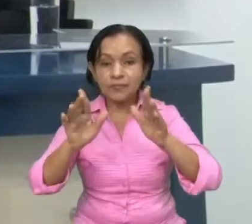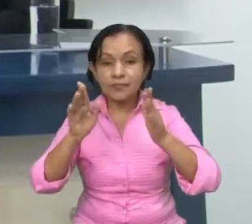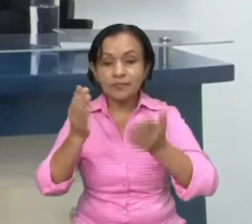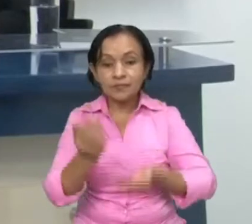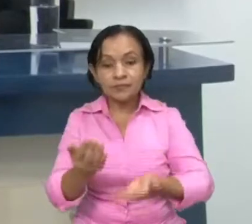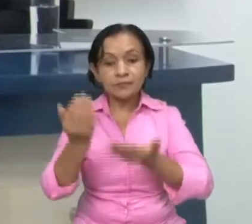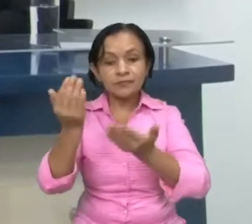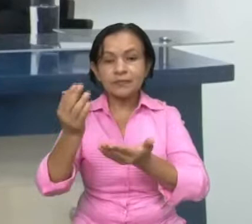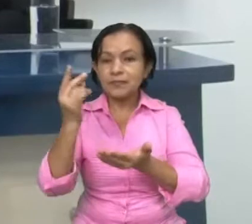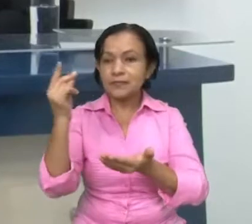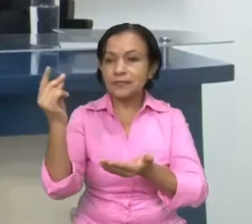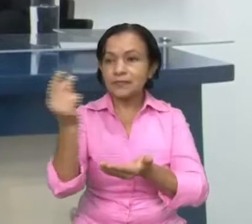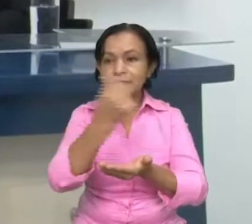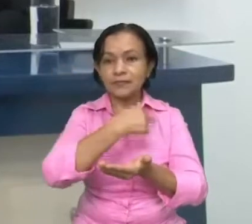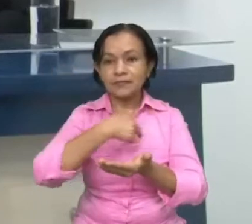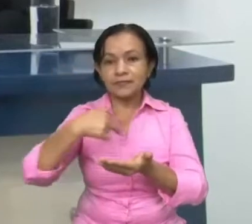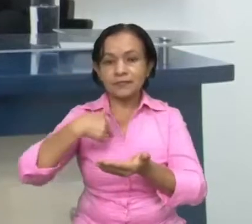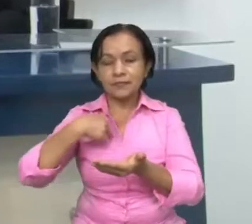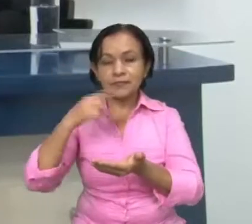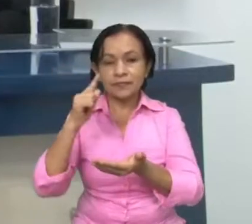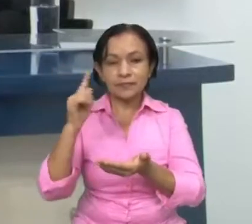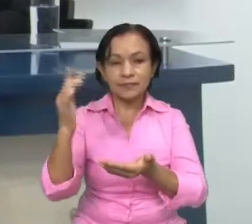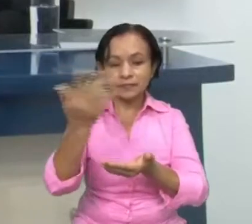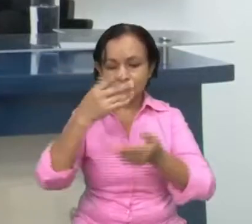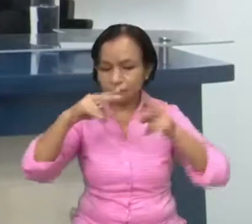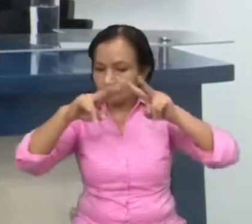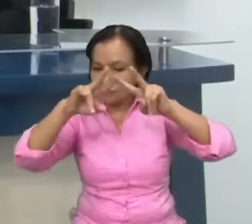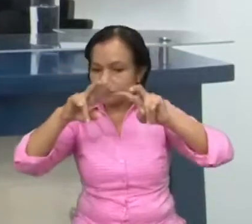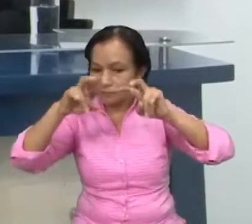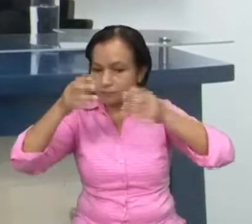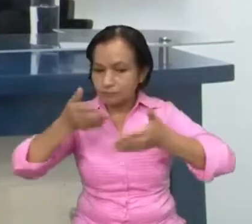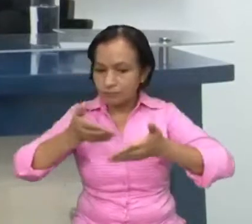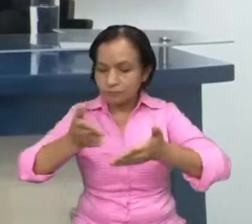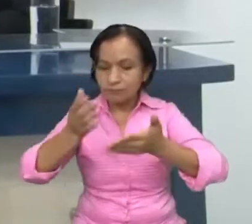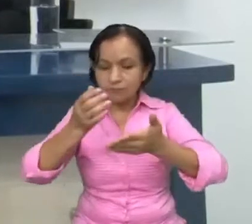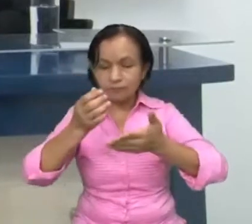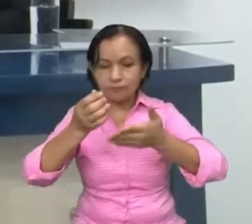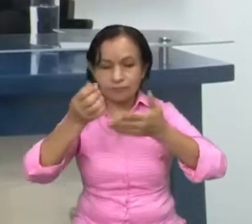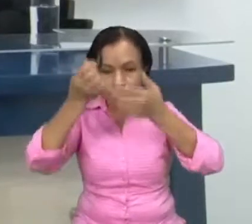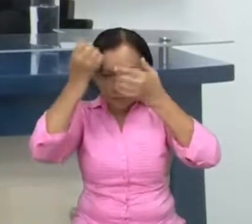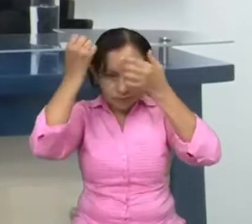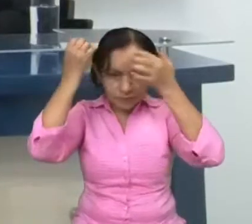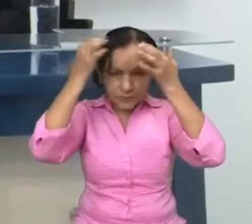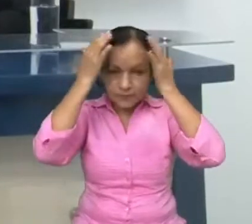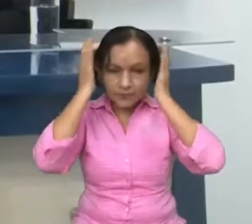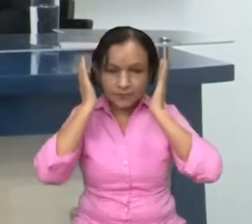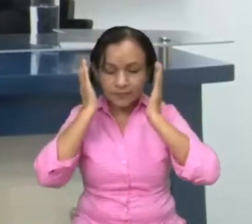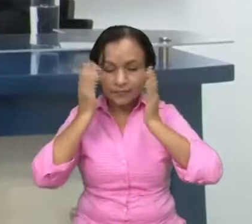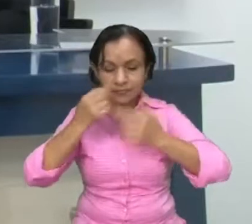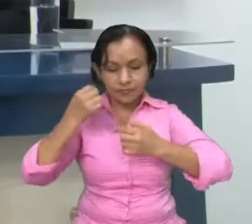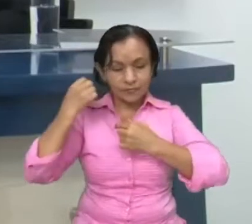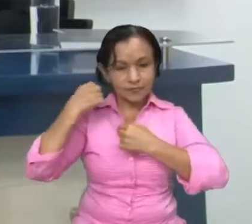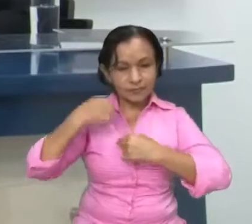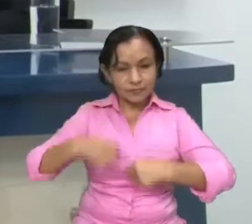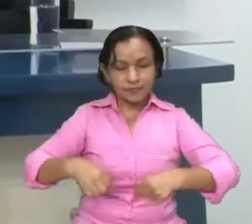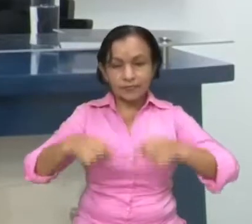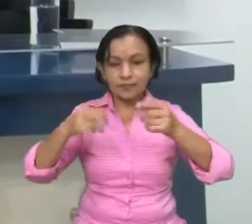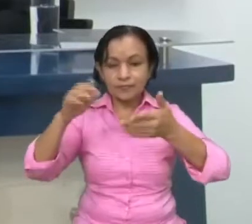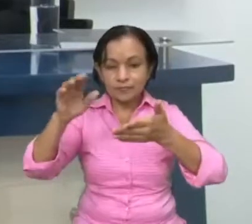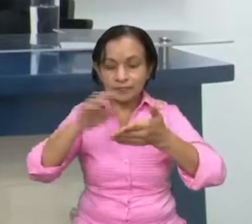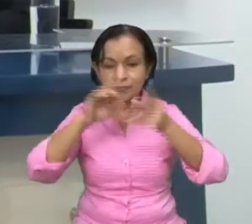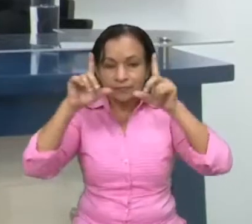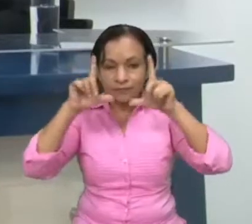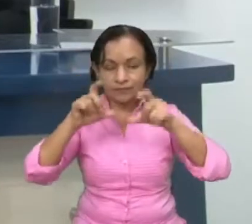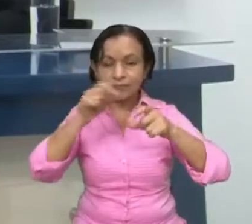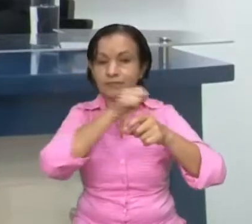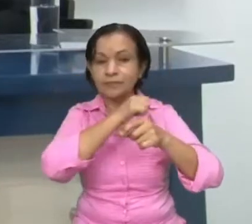bebé nació e inmediatamente se le garantizaron todos los estudios. Ultrasonido de la cabeza, ultrasonido del abdomen, radiografías,